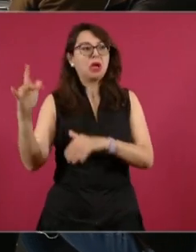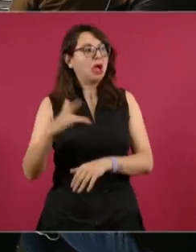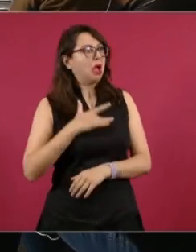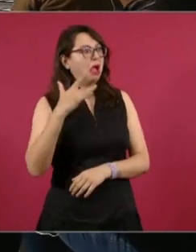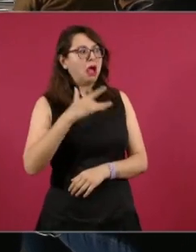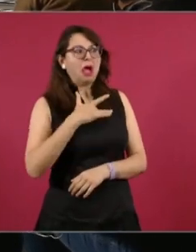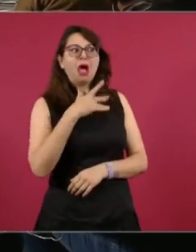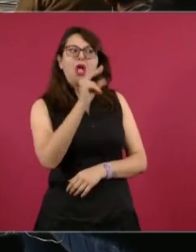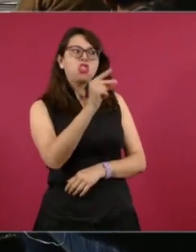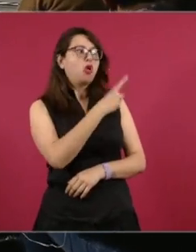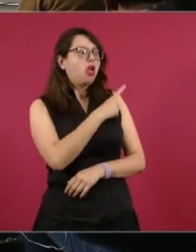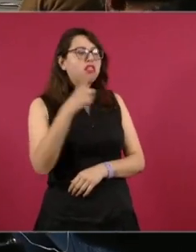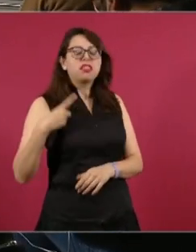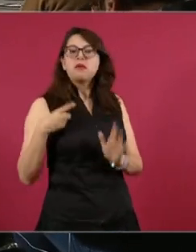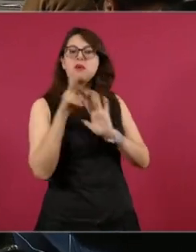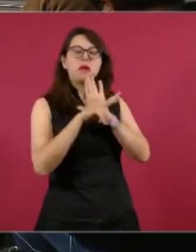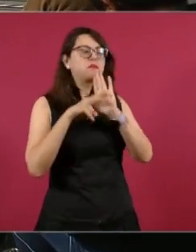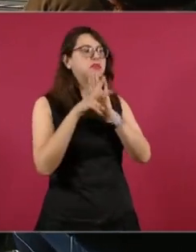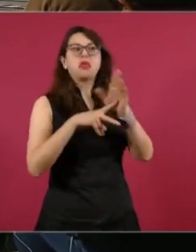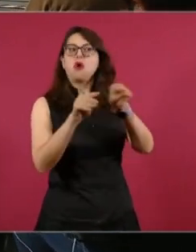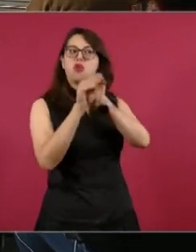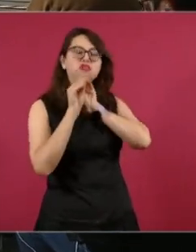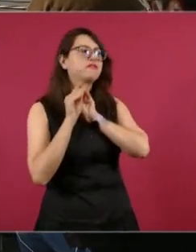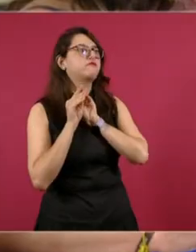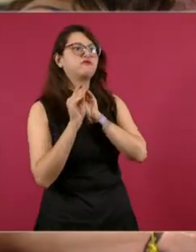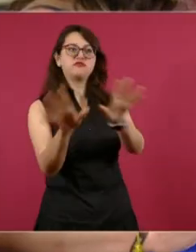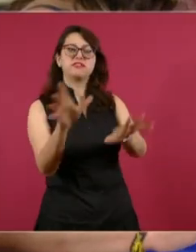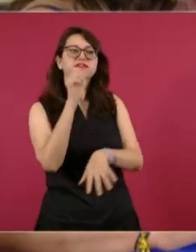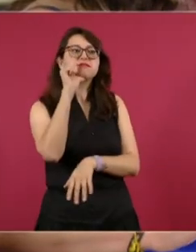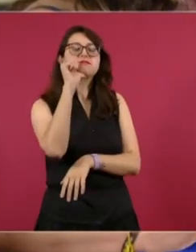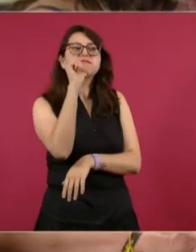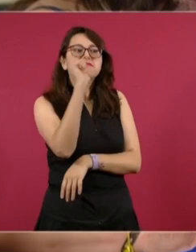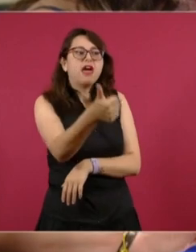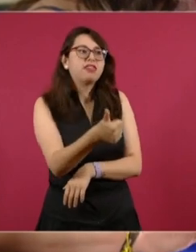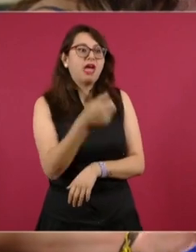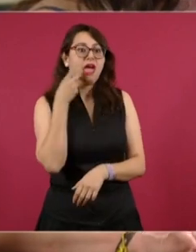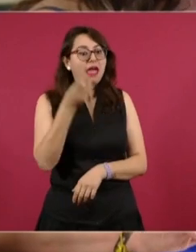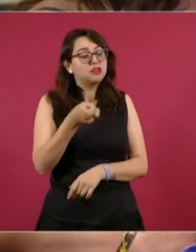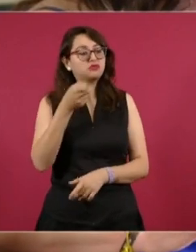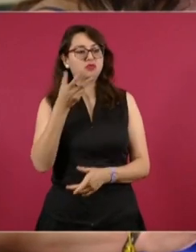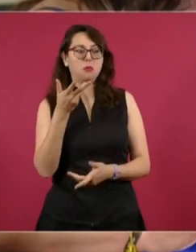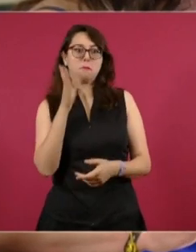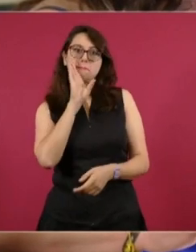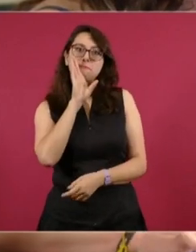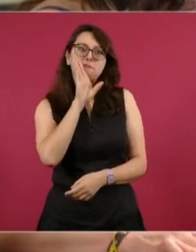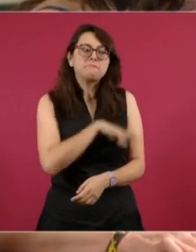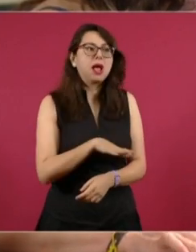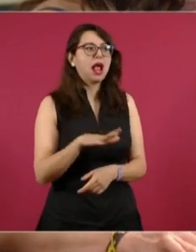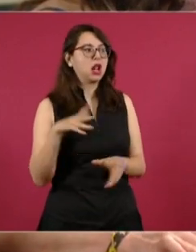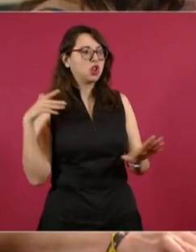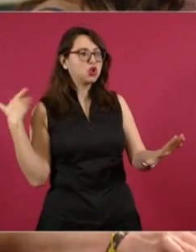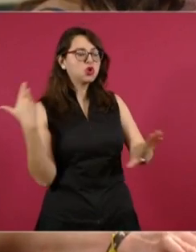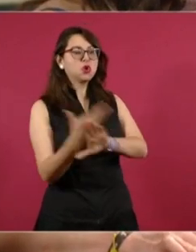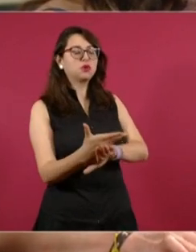proceso, pero más bien parece un reproche por exponer al juez como si las acciones de